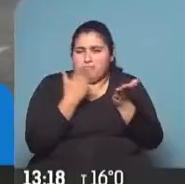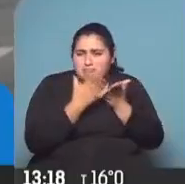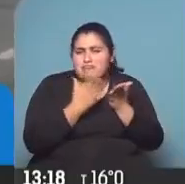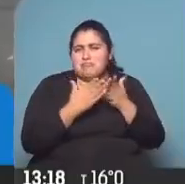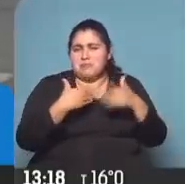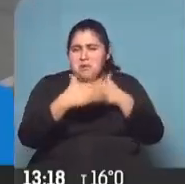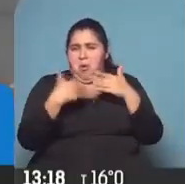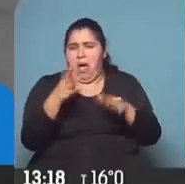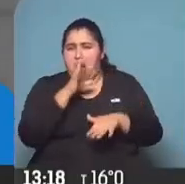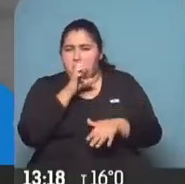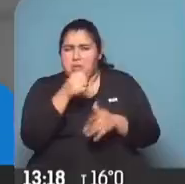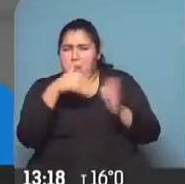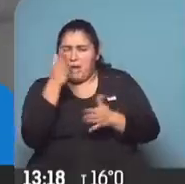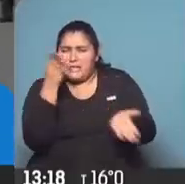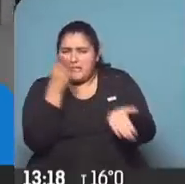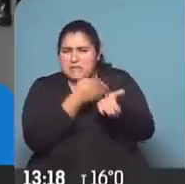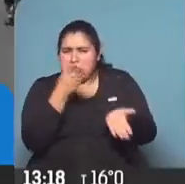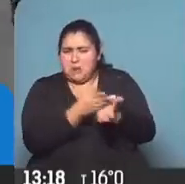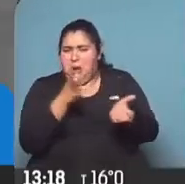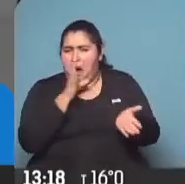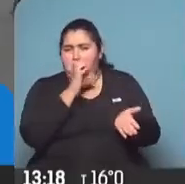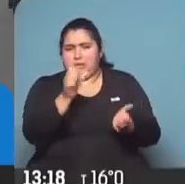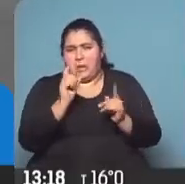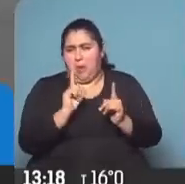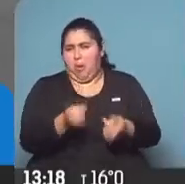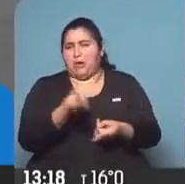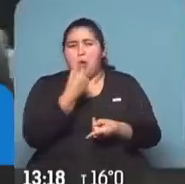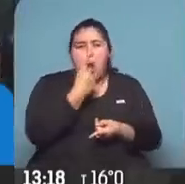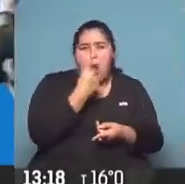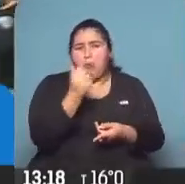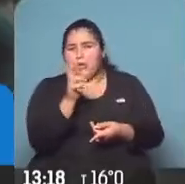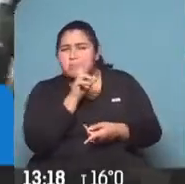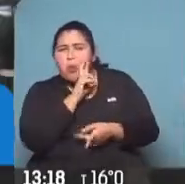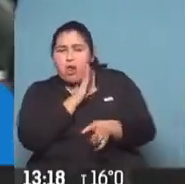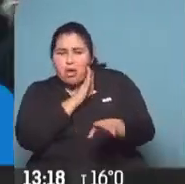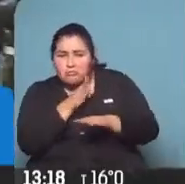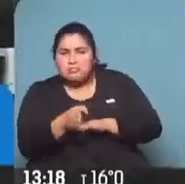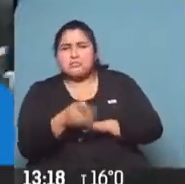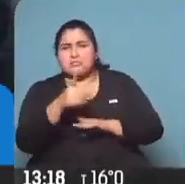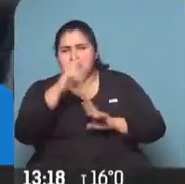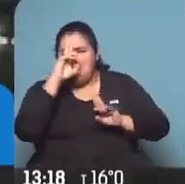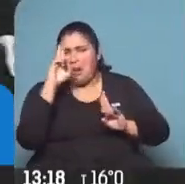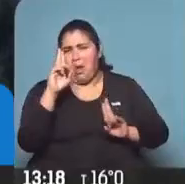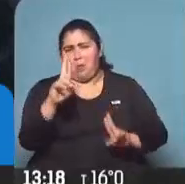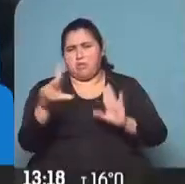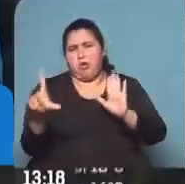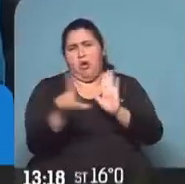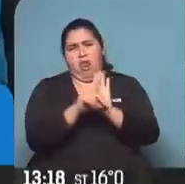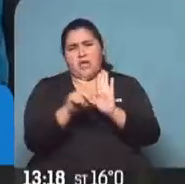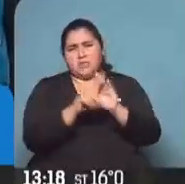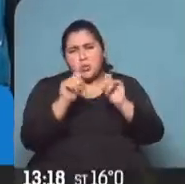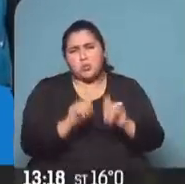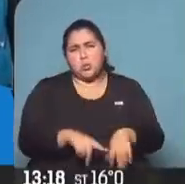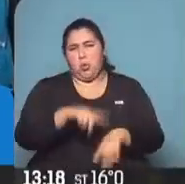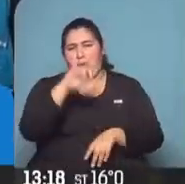soportar las exigencias más duras del servicio hombres y mujeres respetuosos de las raíces de la república